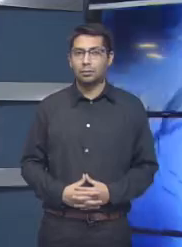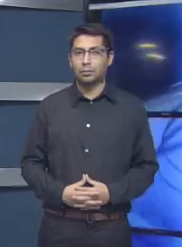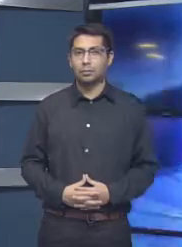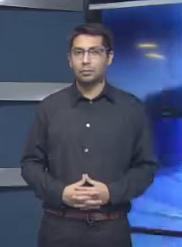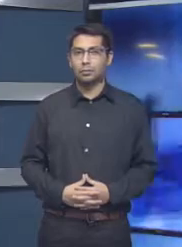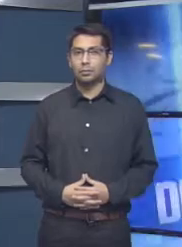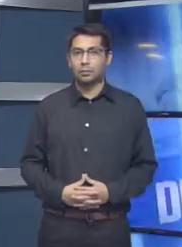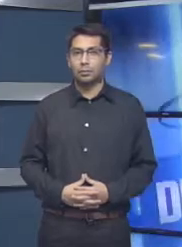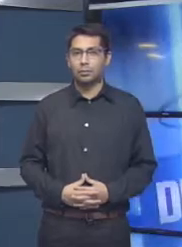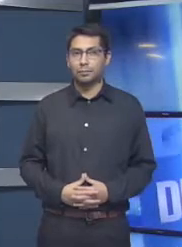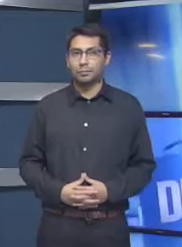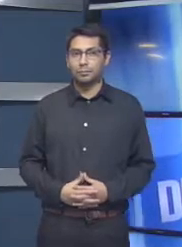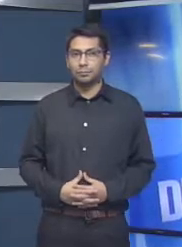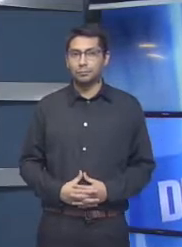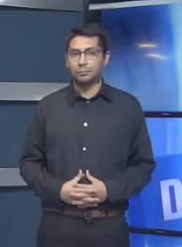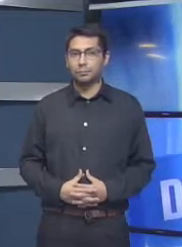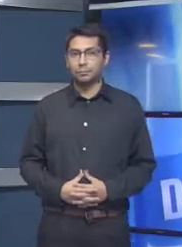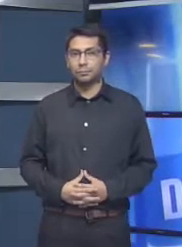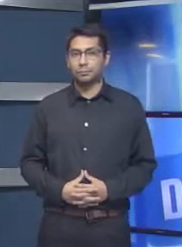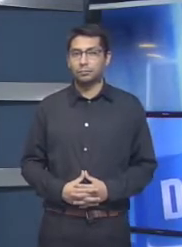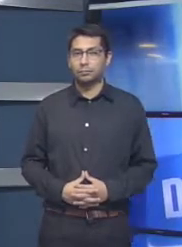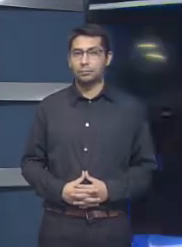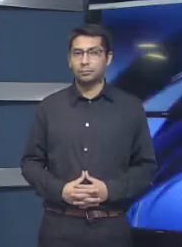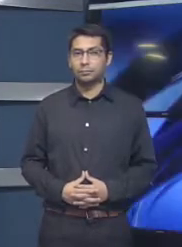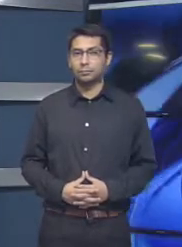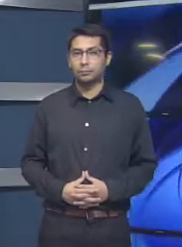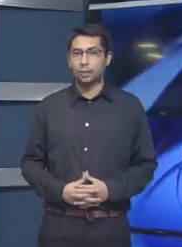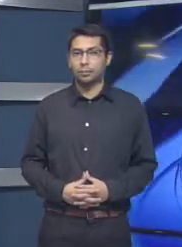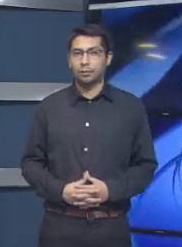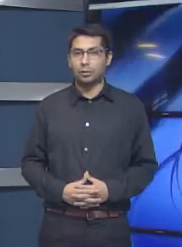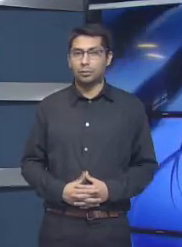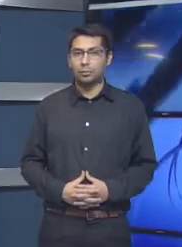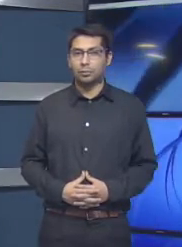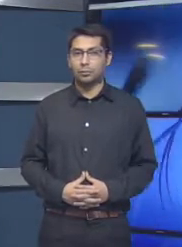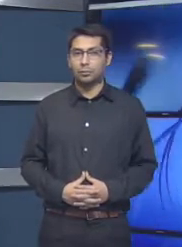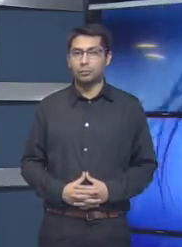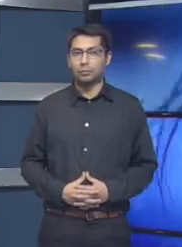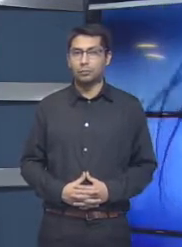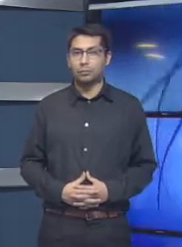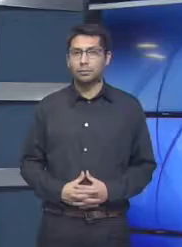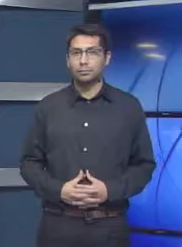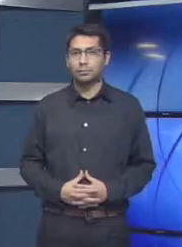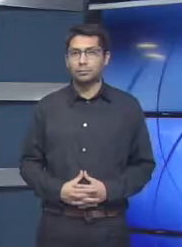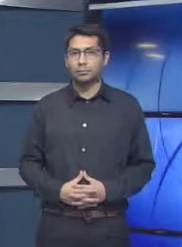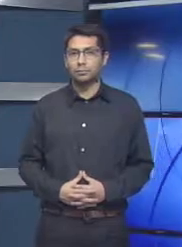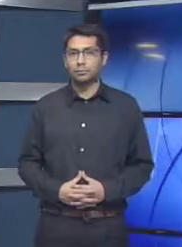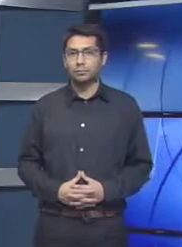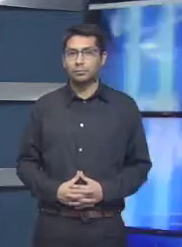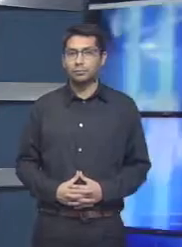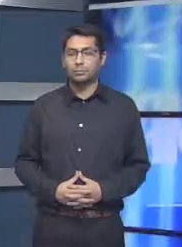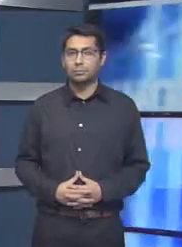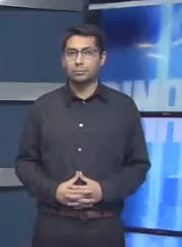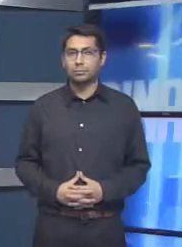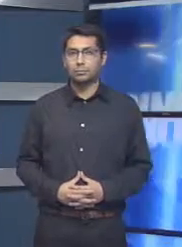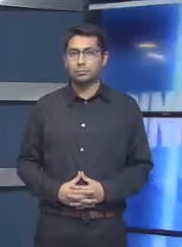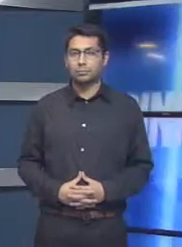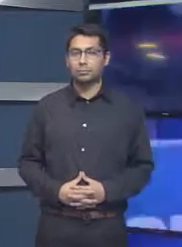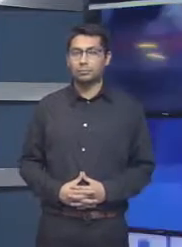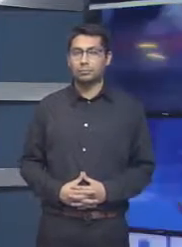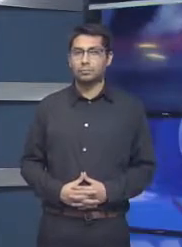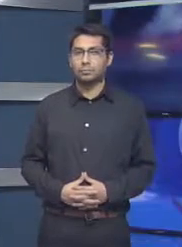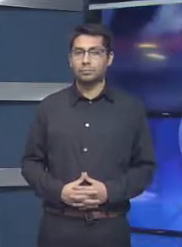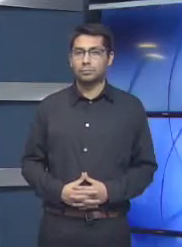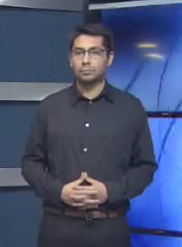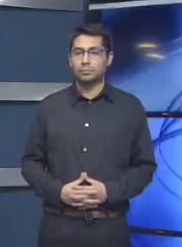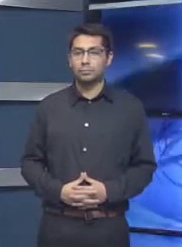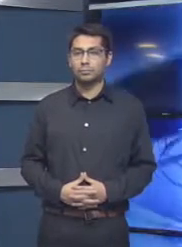inapropiado e inaccesible también para el consumo. Claro. Así que bueno, seguimos en esa brecha, seguimos hablando, y